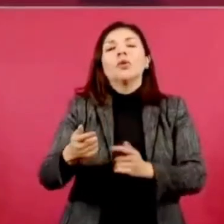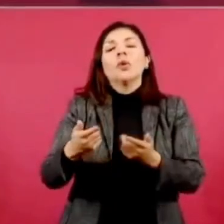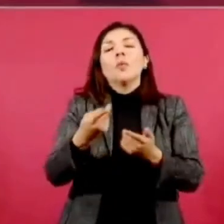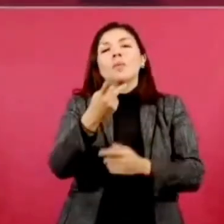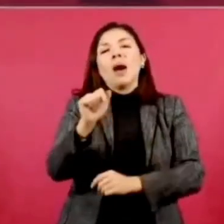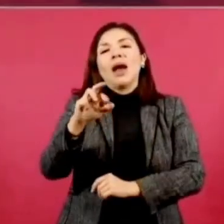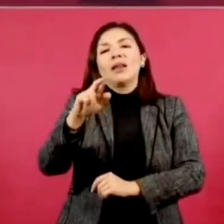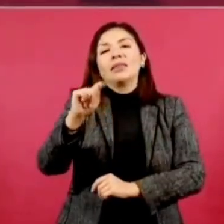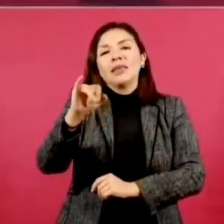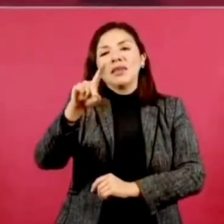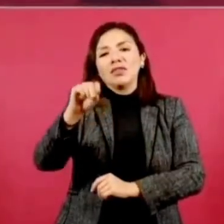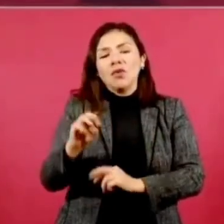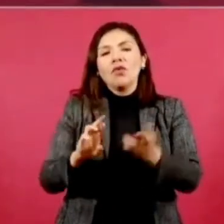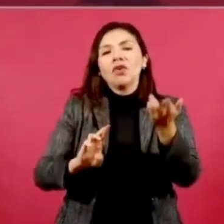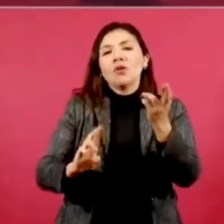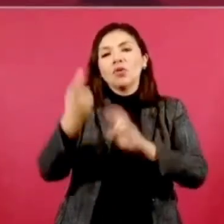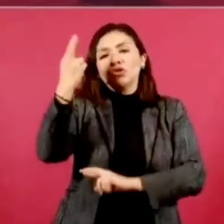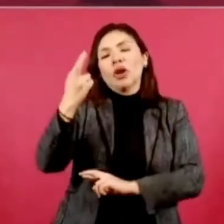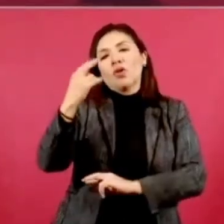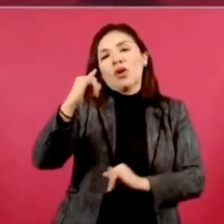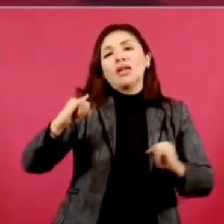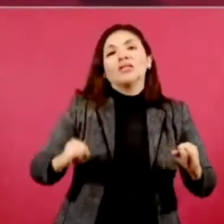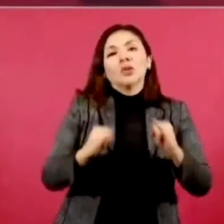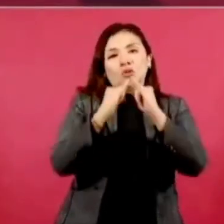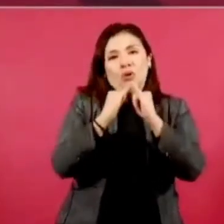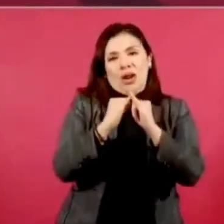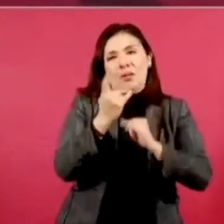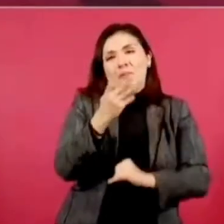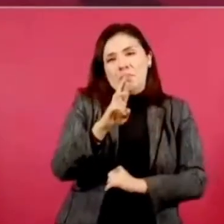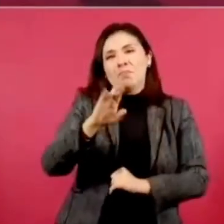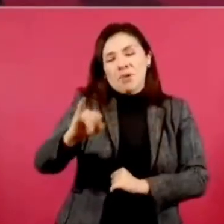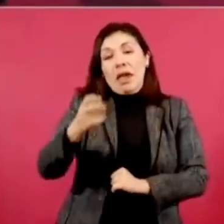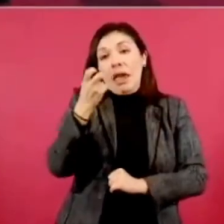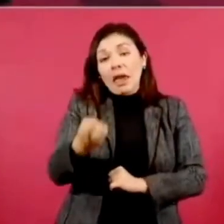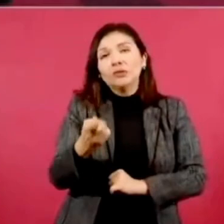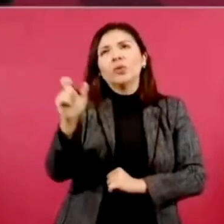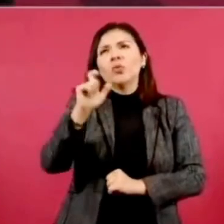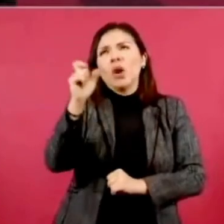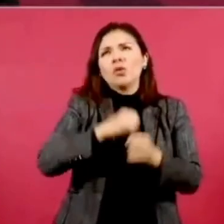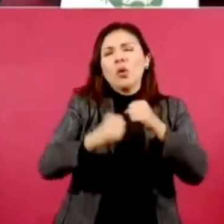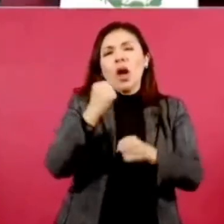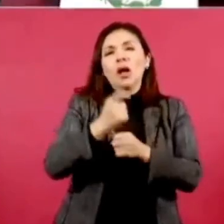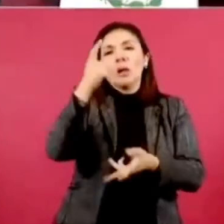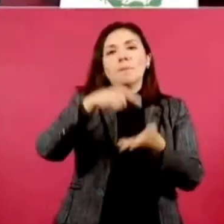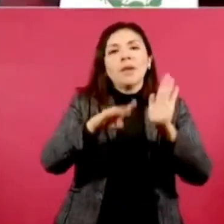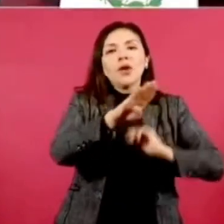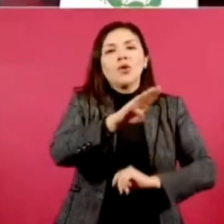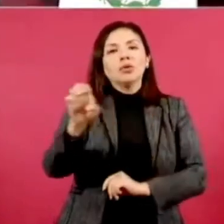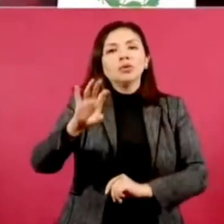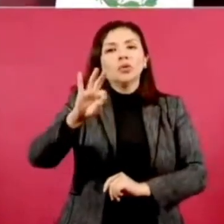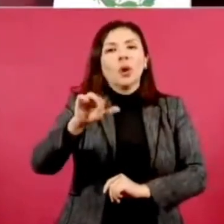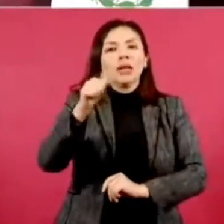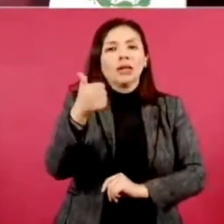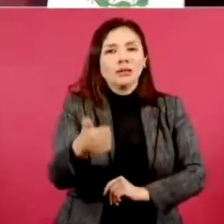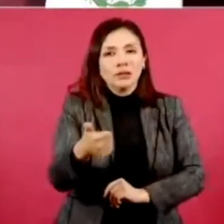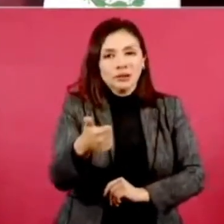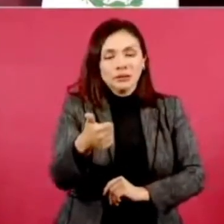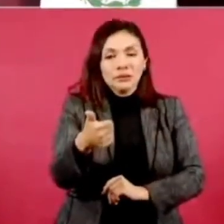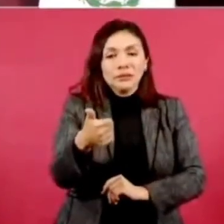Institucional. Ya esto en 1946.